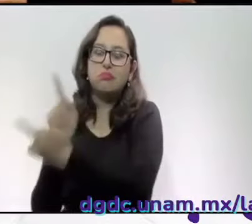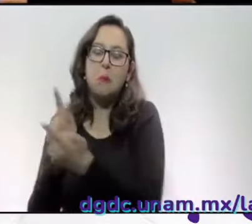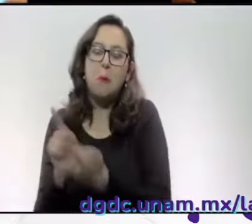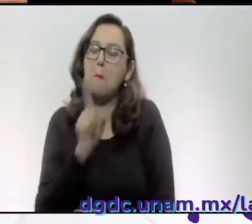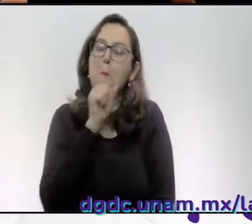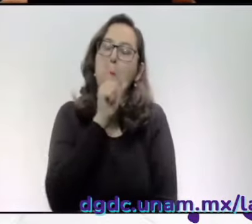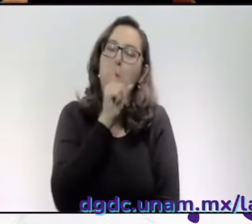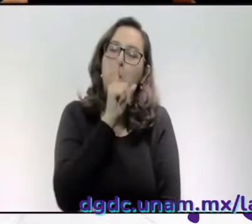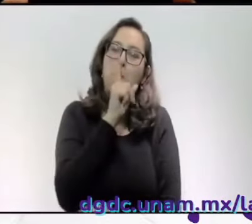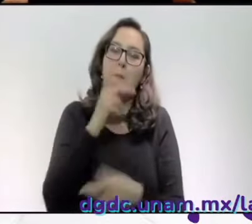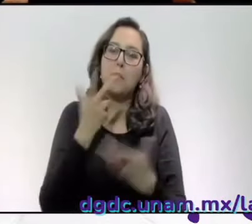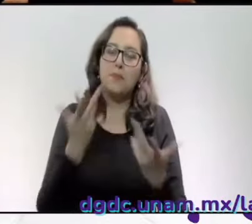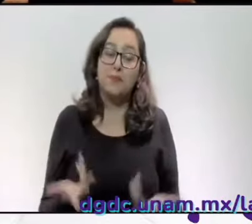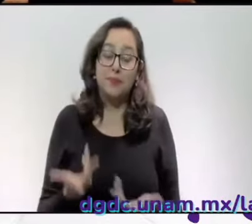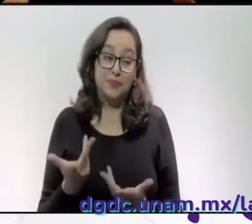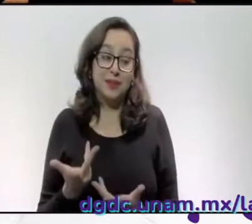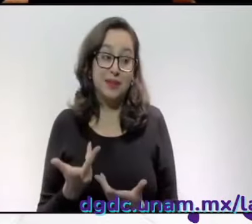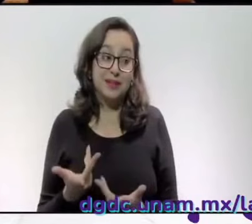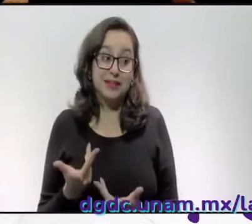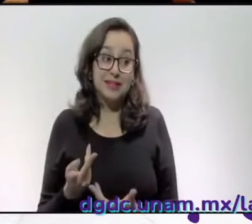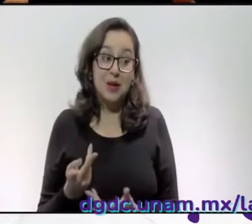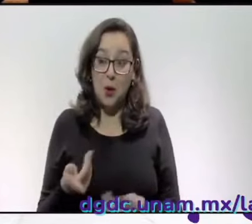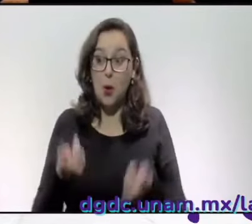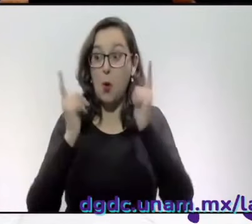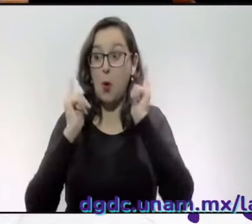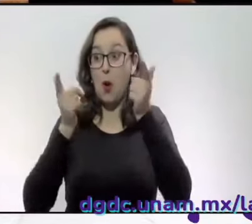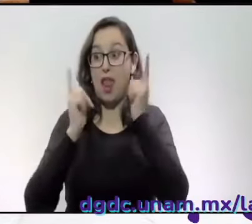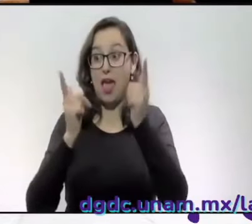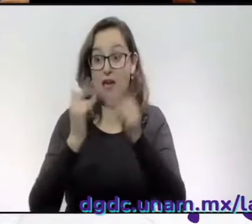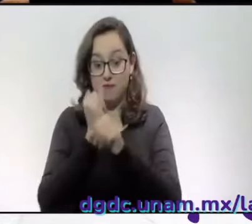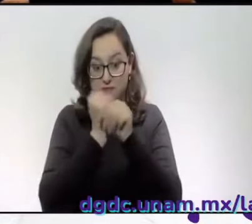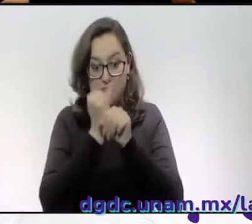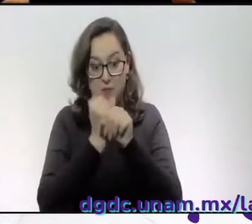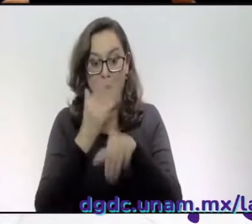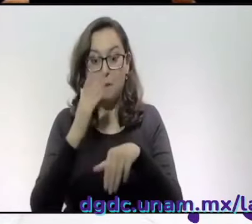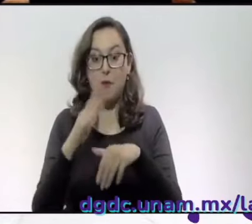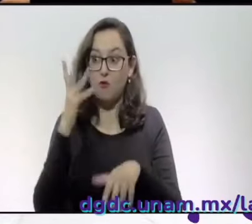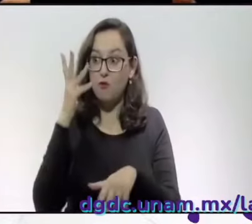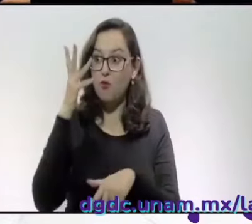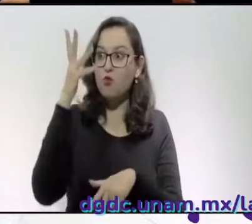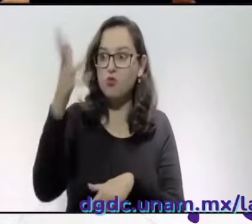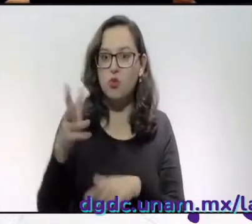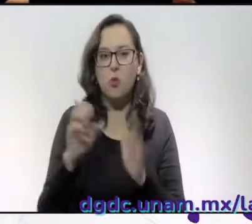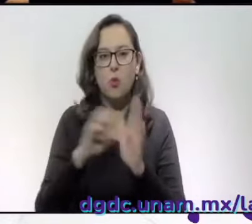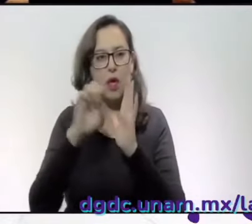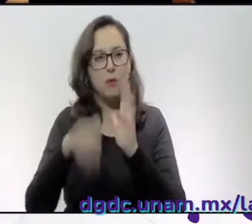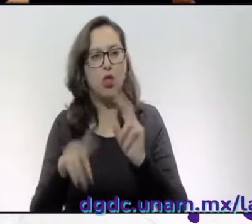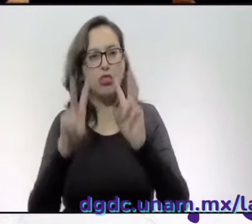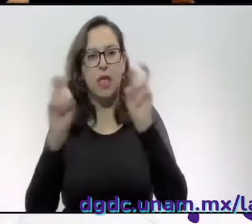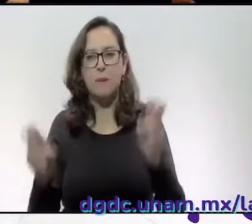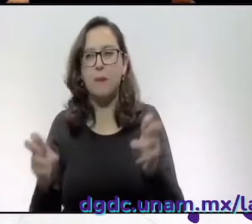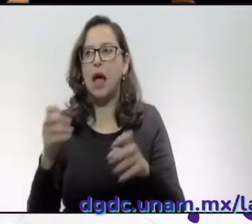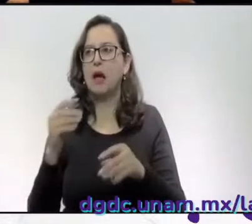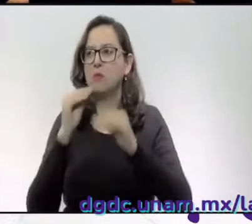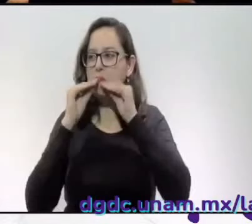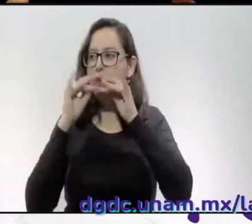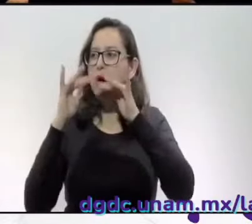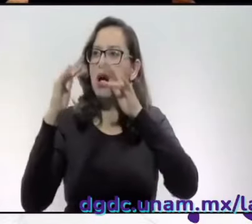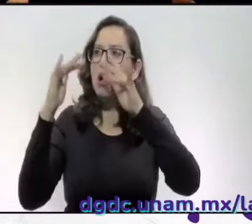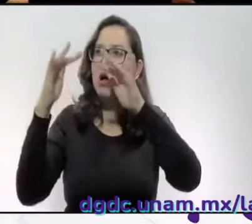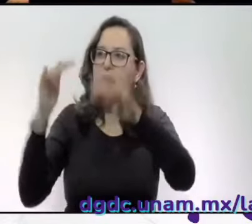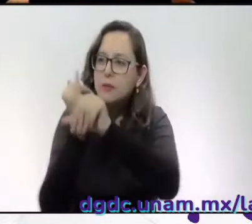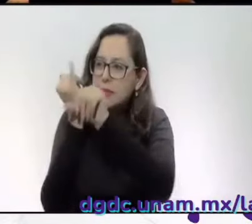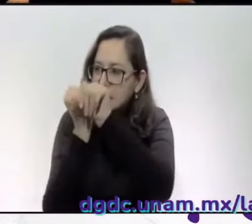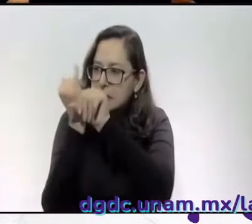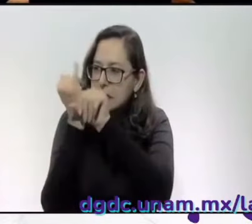Ojalá algunas de las cosas que estudiemos pudieran tener algún impacto más a futuro. Por ejemplo, la gente que estudia aerosoles y eso podría tener un impacto más adelante en entender cómo